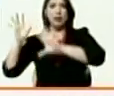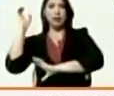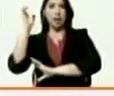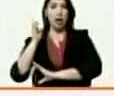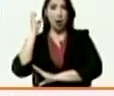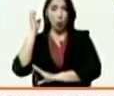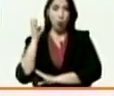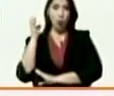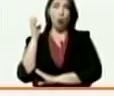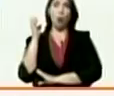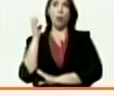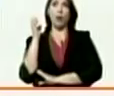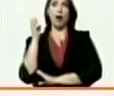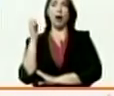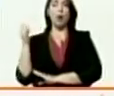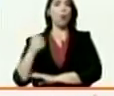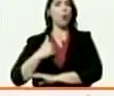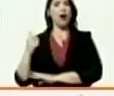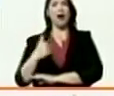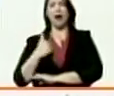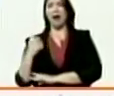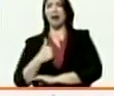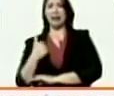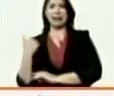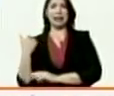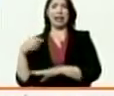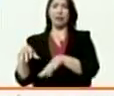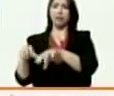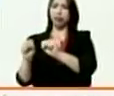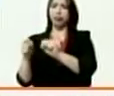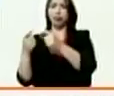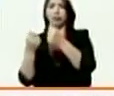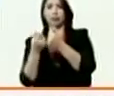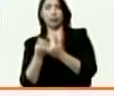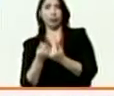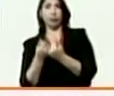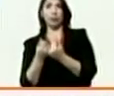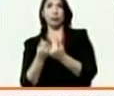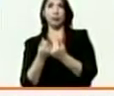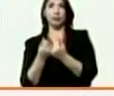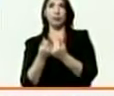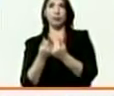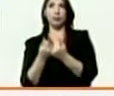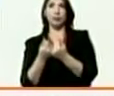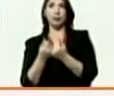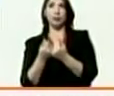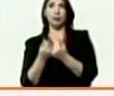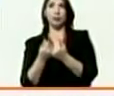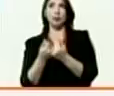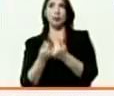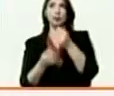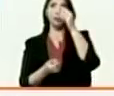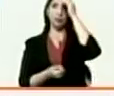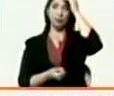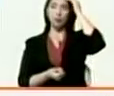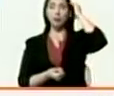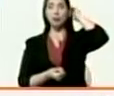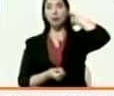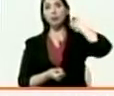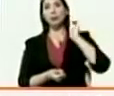sino cualquier tipo de imperio en lo económico, en lo financiero, inclusive,